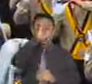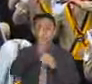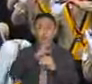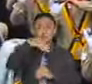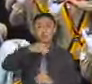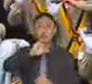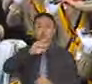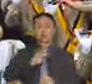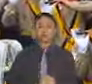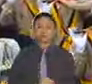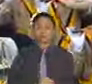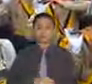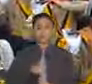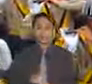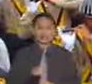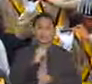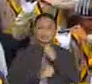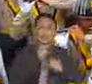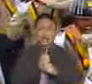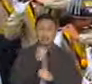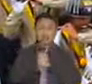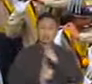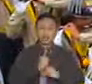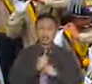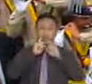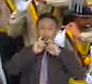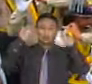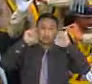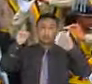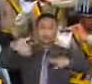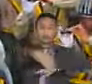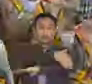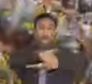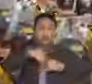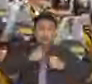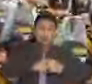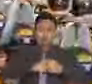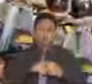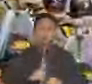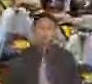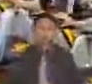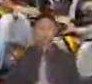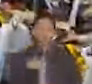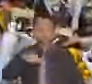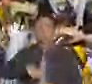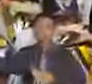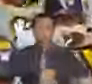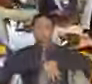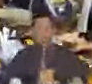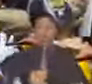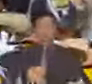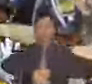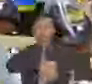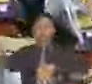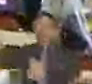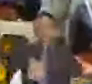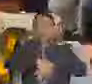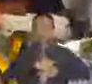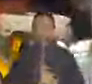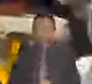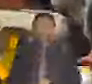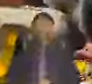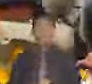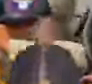es el grito que por décadas se ha escuchado en las calles de la capital anunciando el paso de la banda estudiantil del Instituto